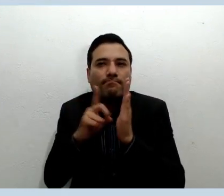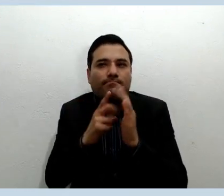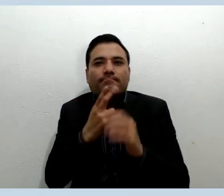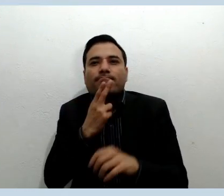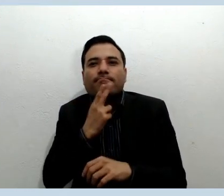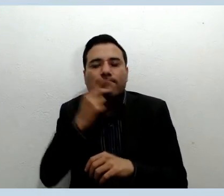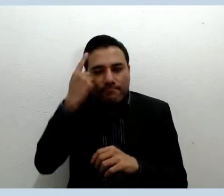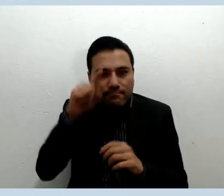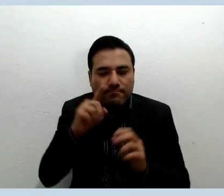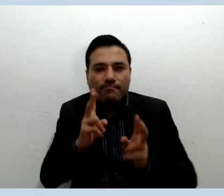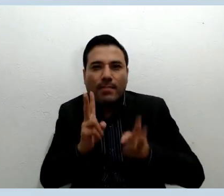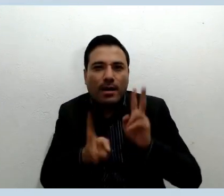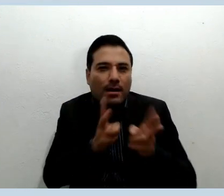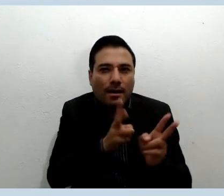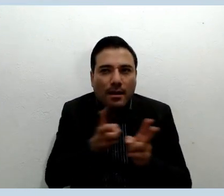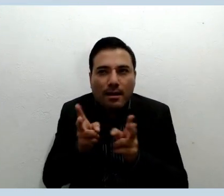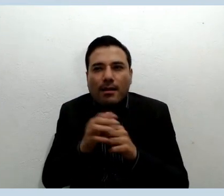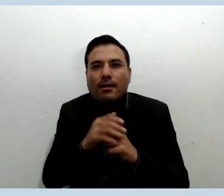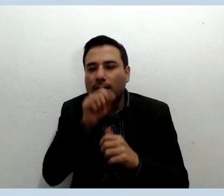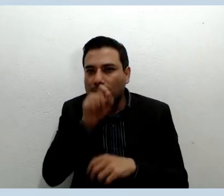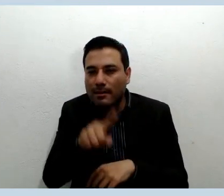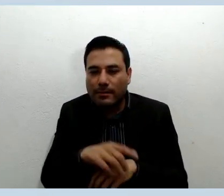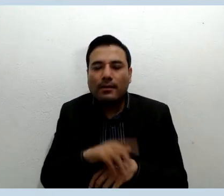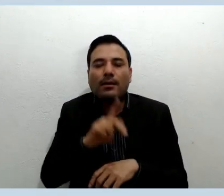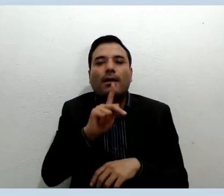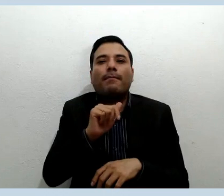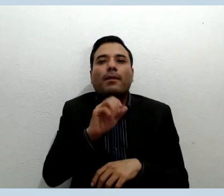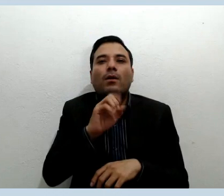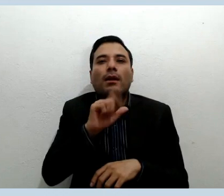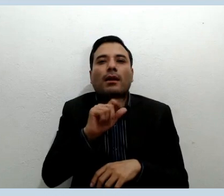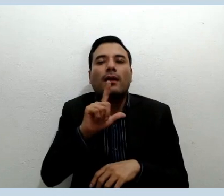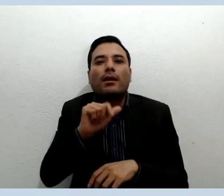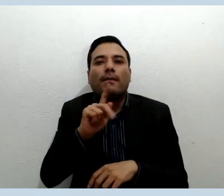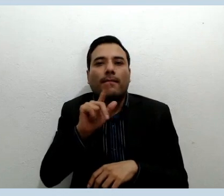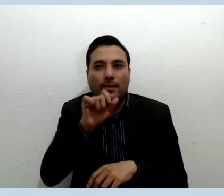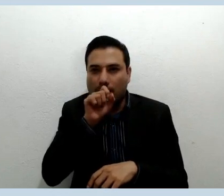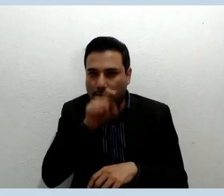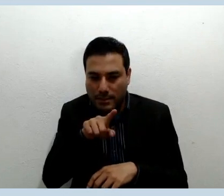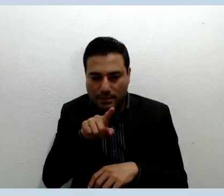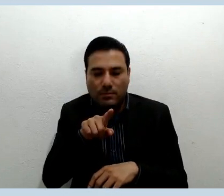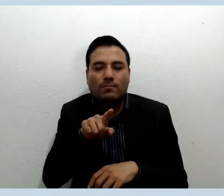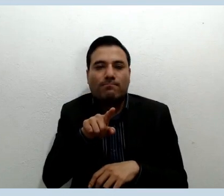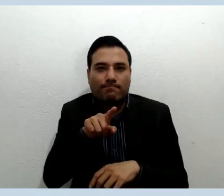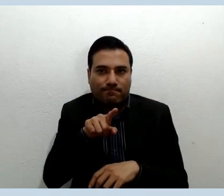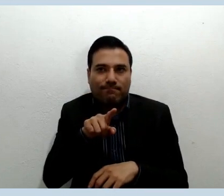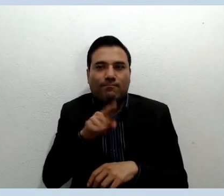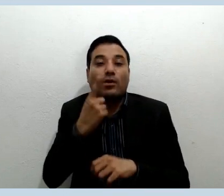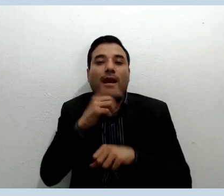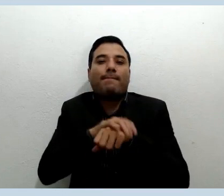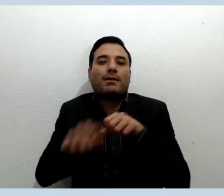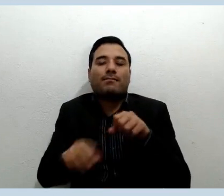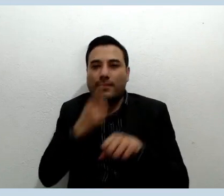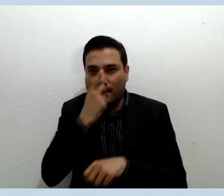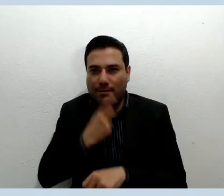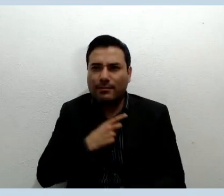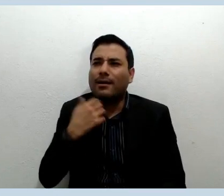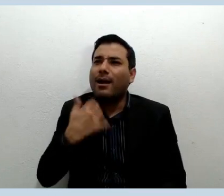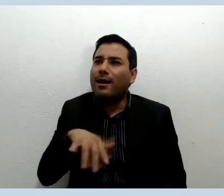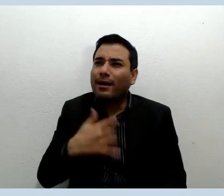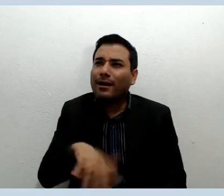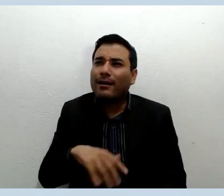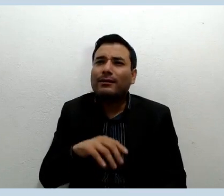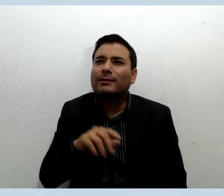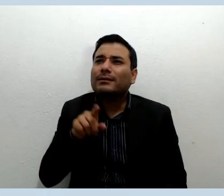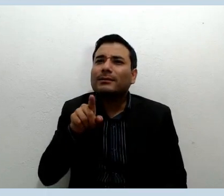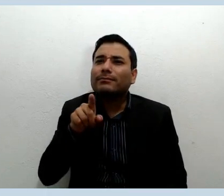y con grupo galpao La la planta que hubo una amiga que me dijo Ay a mí me encantó que estuviera la planta